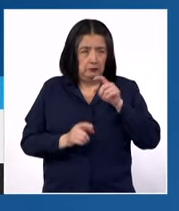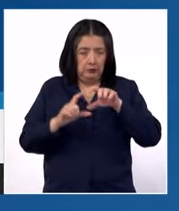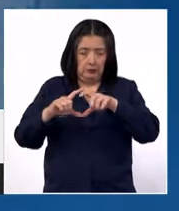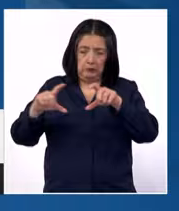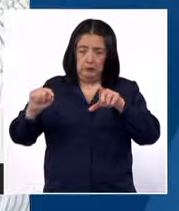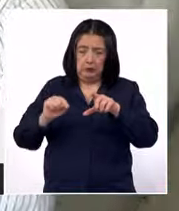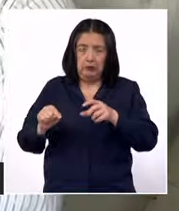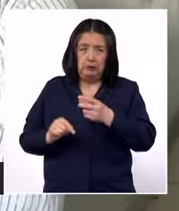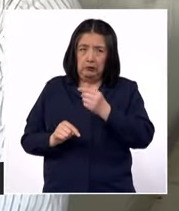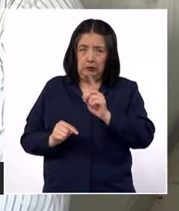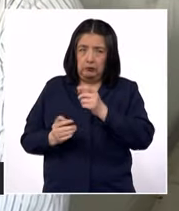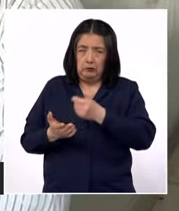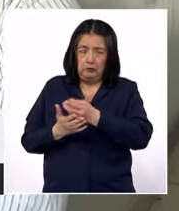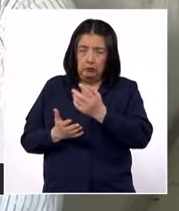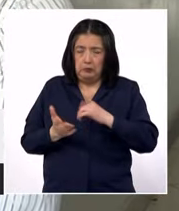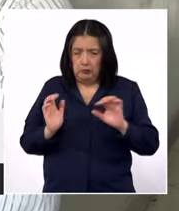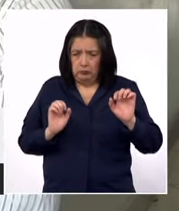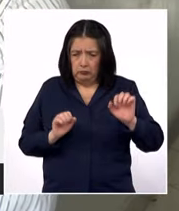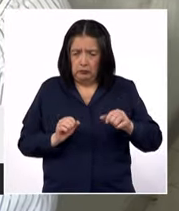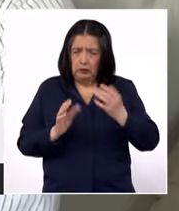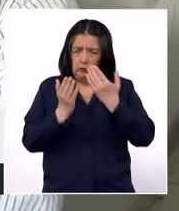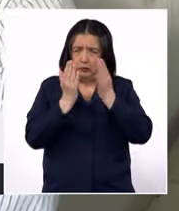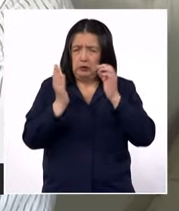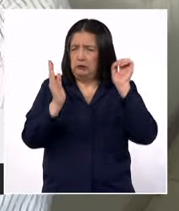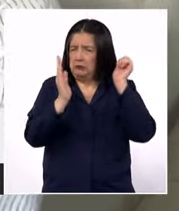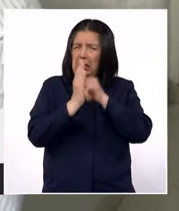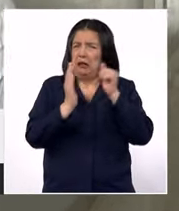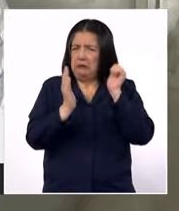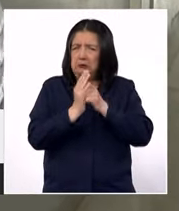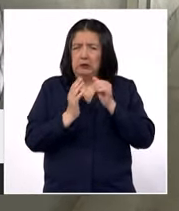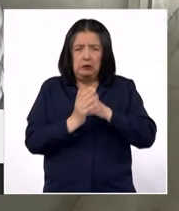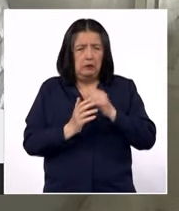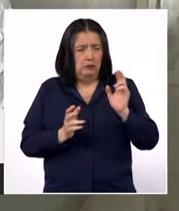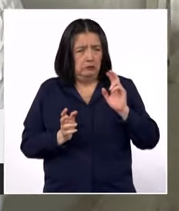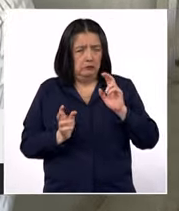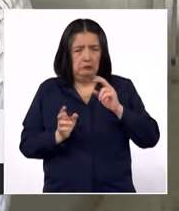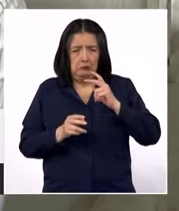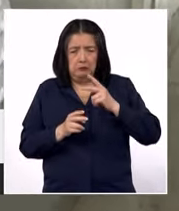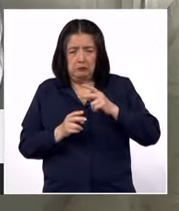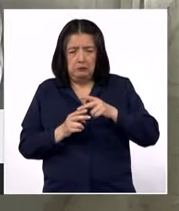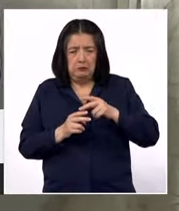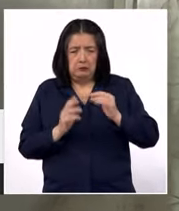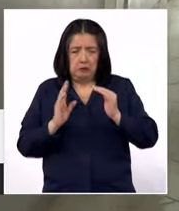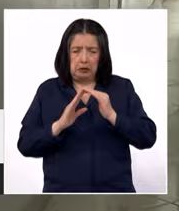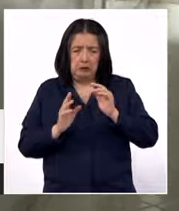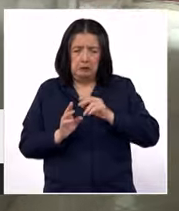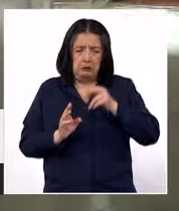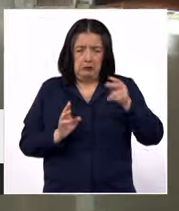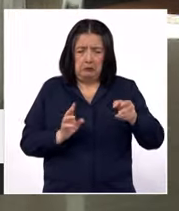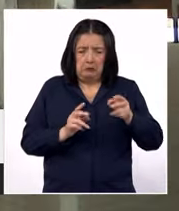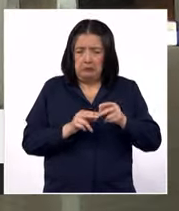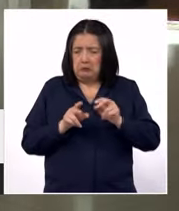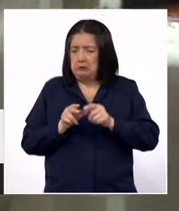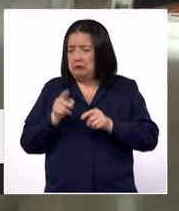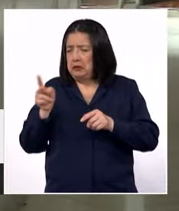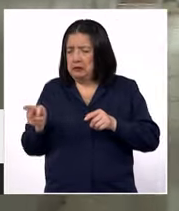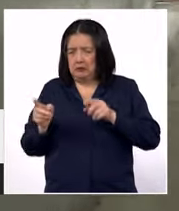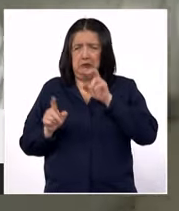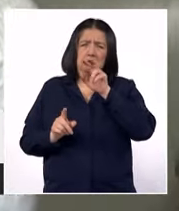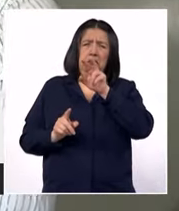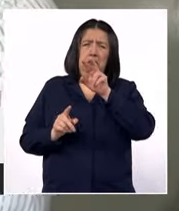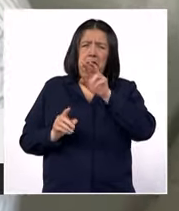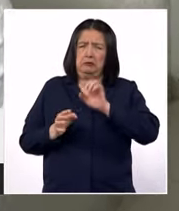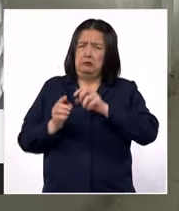vida. Tocaron la puerta con fuerza, pues. A los vecinos se han dado cuenta, oye, te han dejado ahí, no sé, una